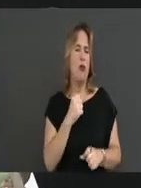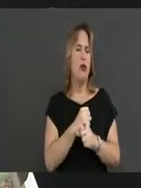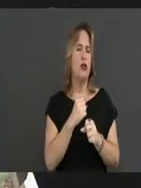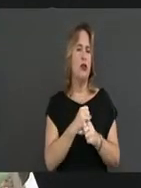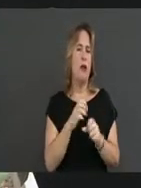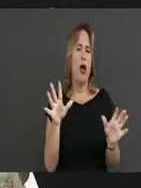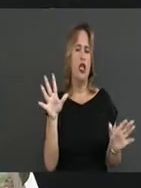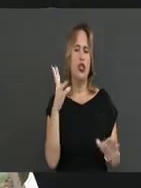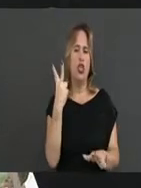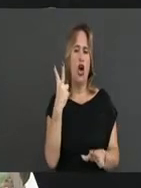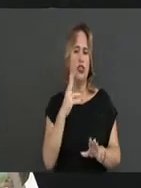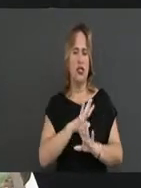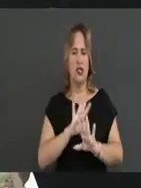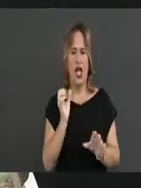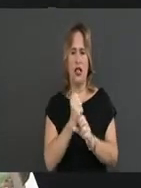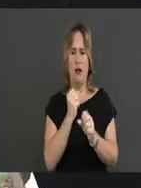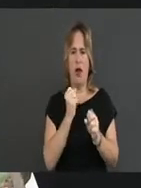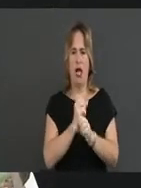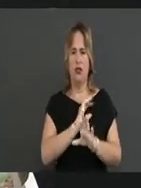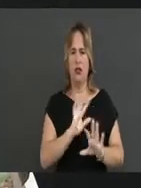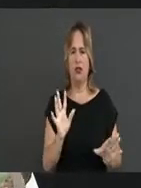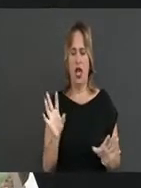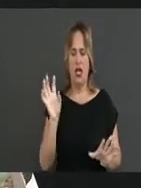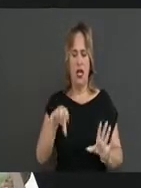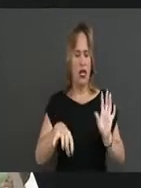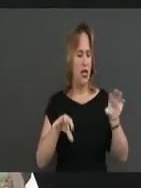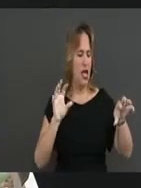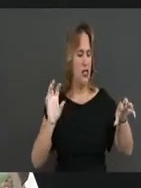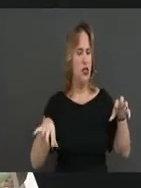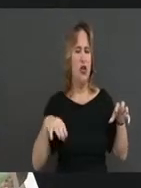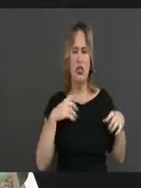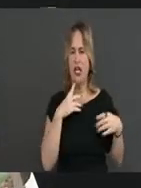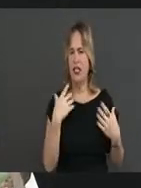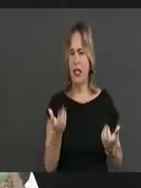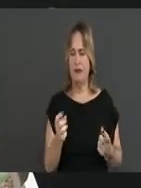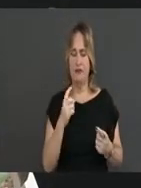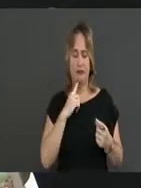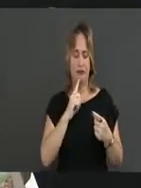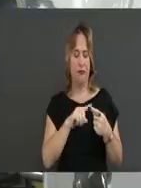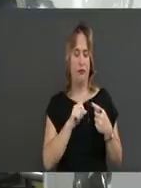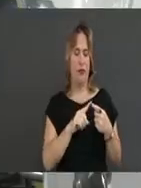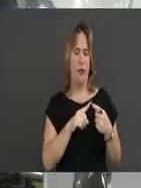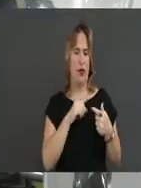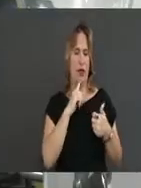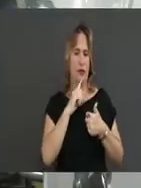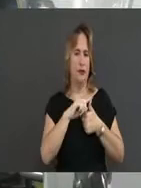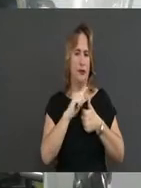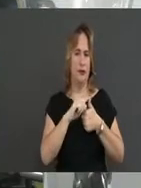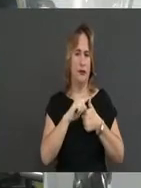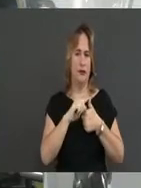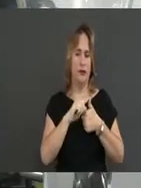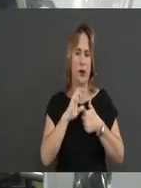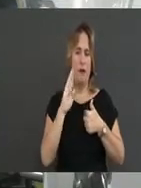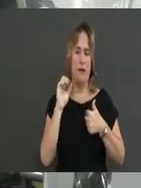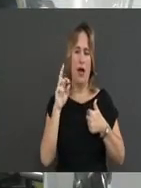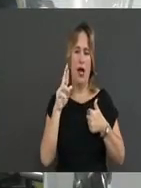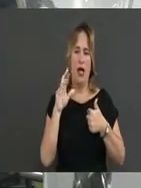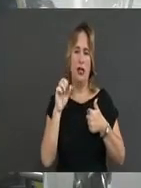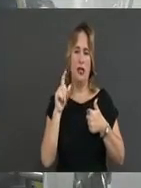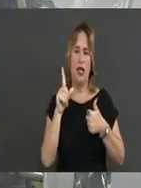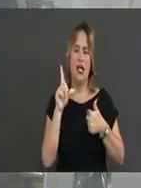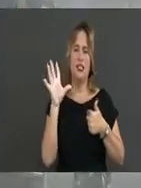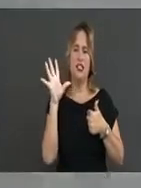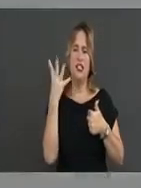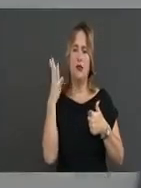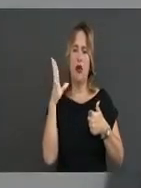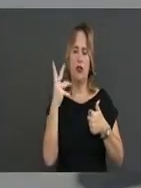funcionamiento? 12 están en funcionamiento. ¿En qué zonas específicas? Bueno, en zonas específicas tenemos a María Pilar, en el poblado de